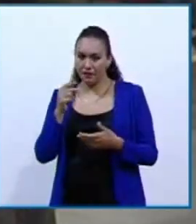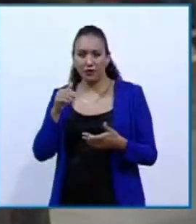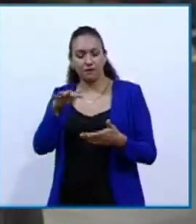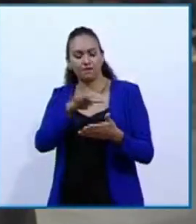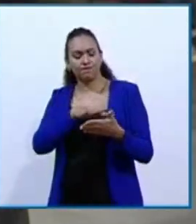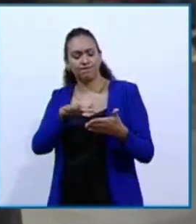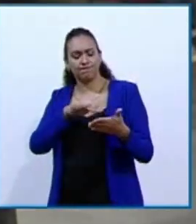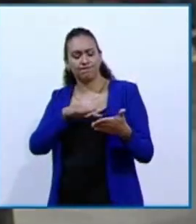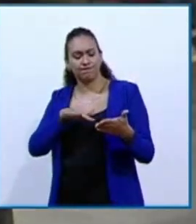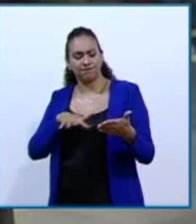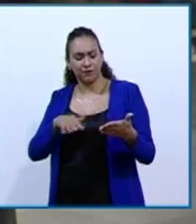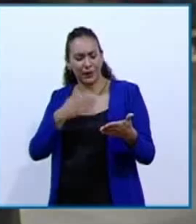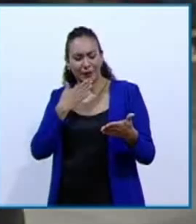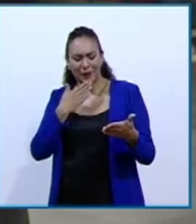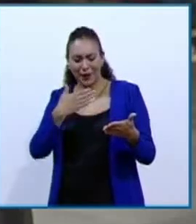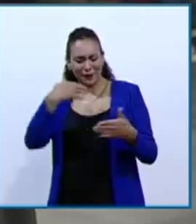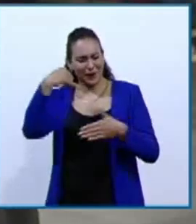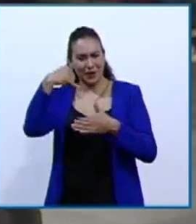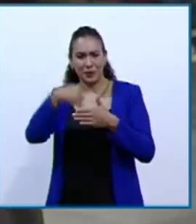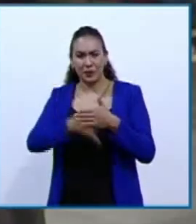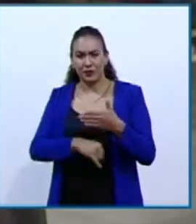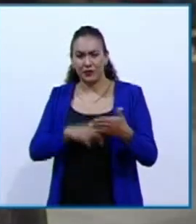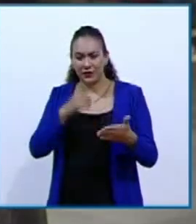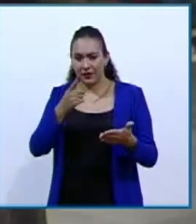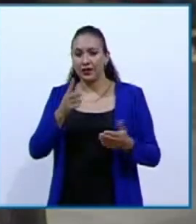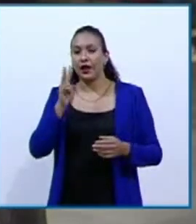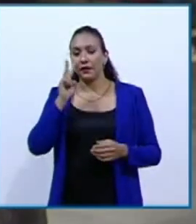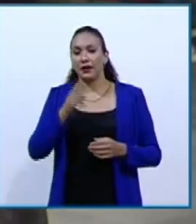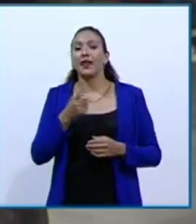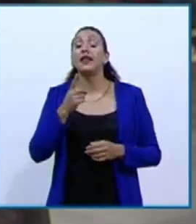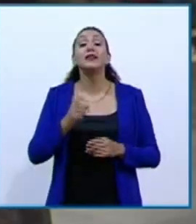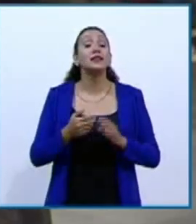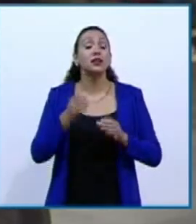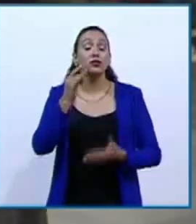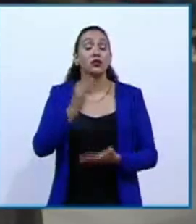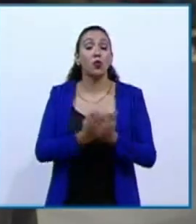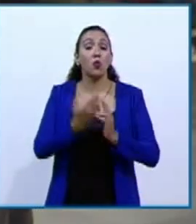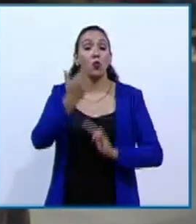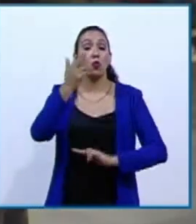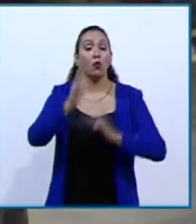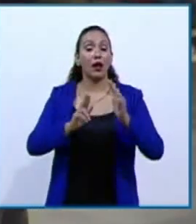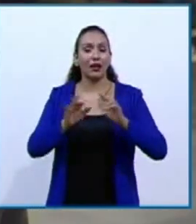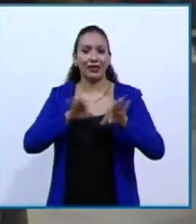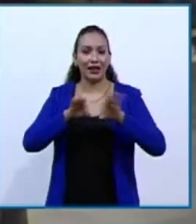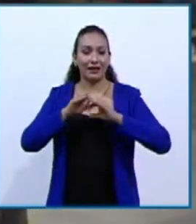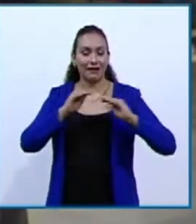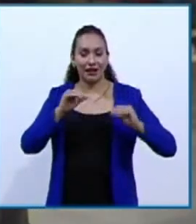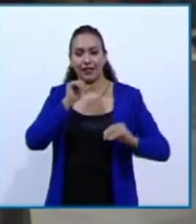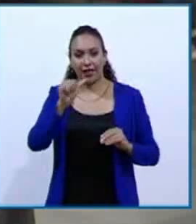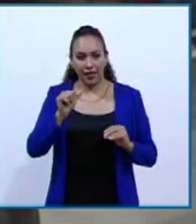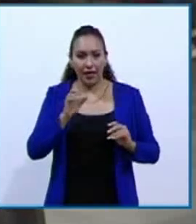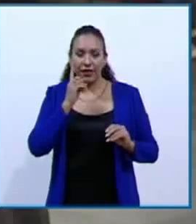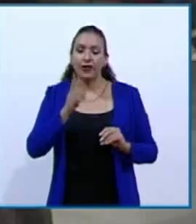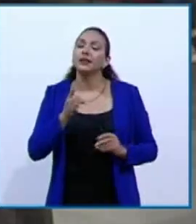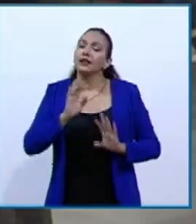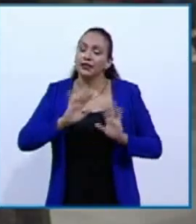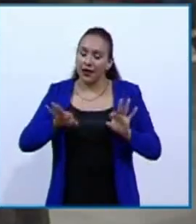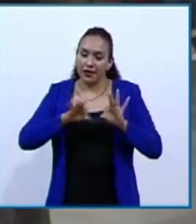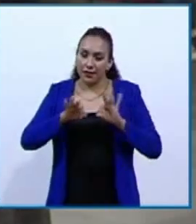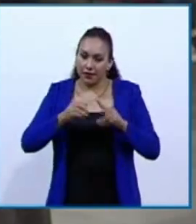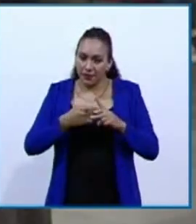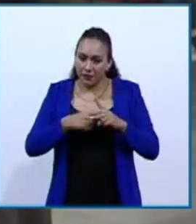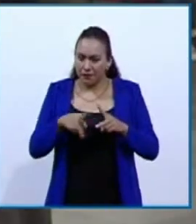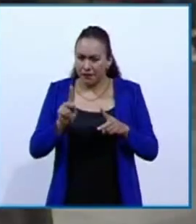ese mensaje, ese levantamiento del paro. Y me causa sorpresa, primero, en